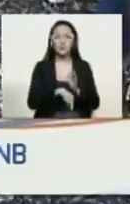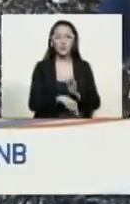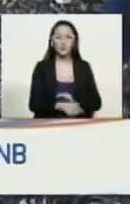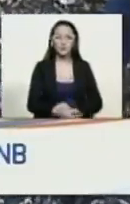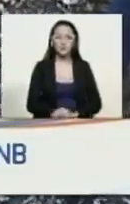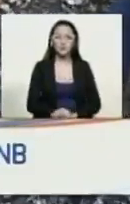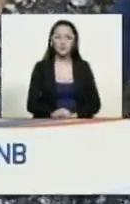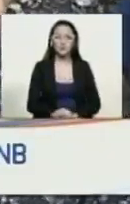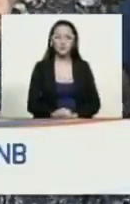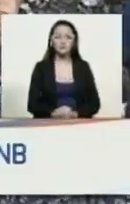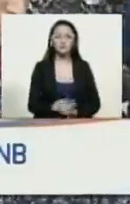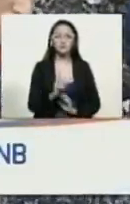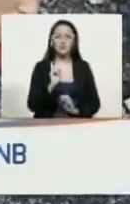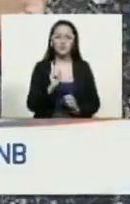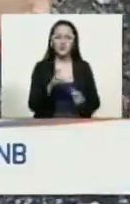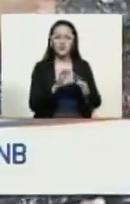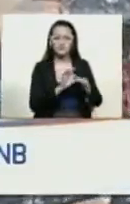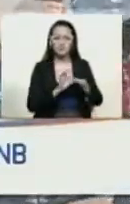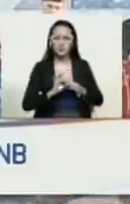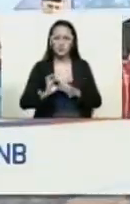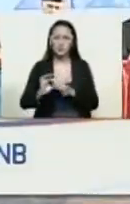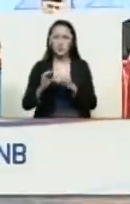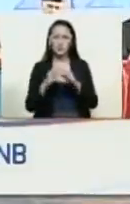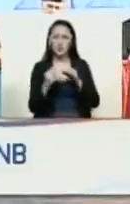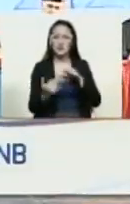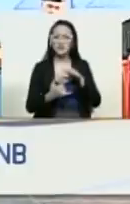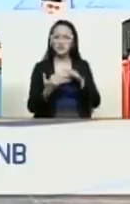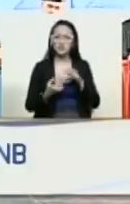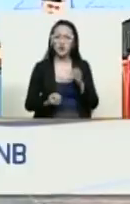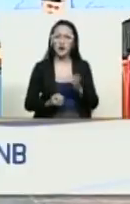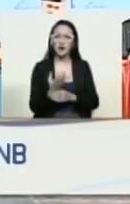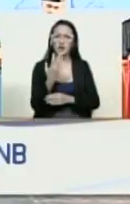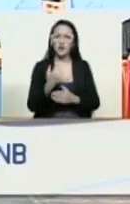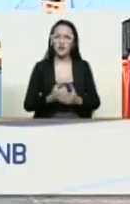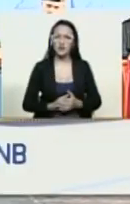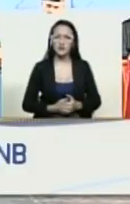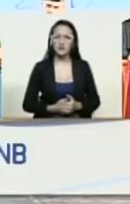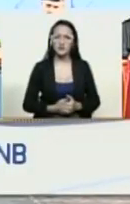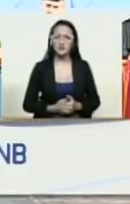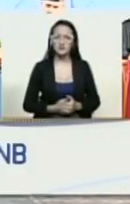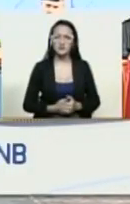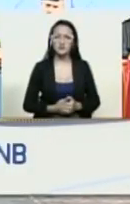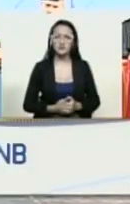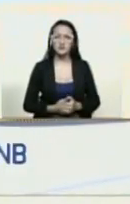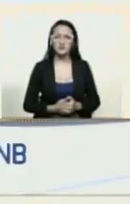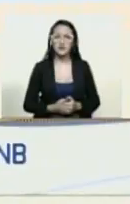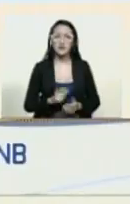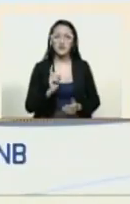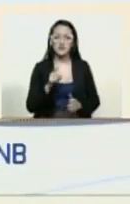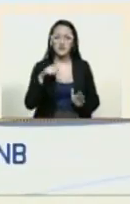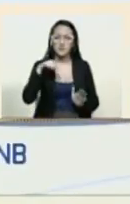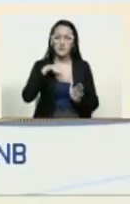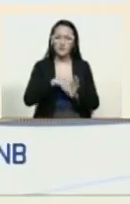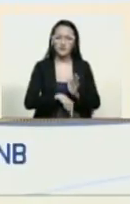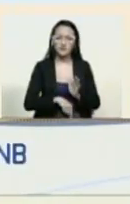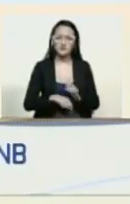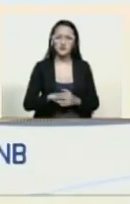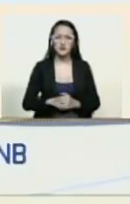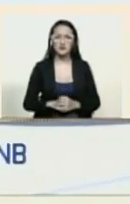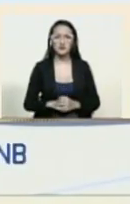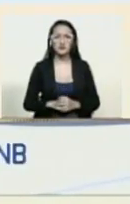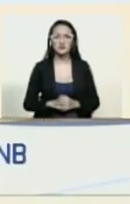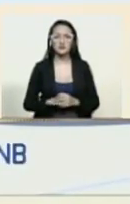donde deben articularse las instituciones creadas y deben profundizarse en su